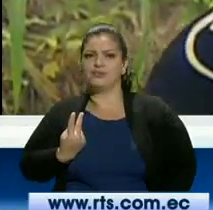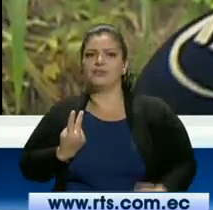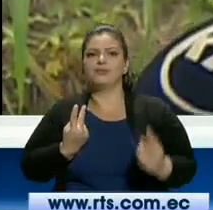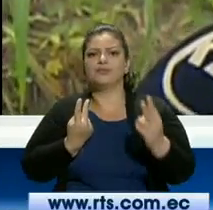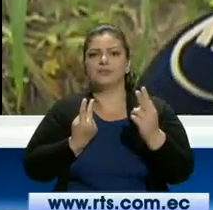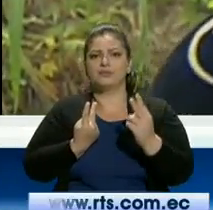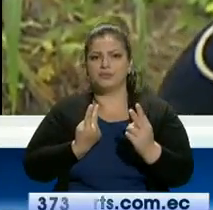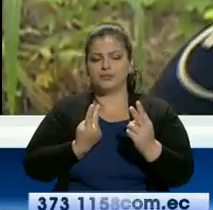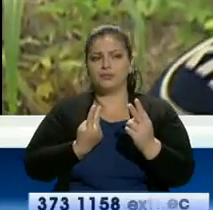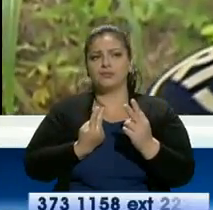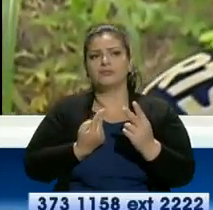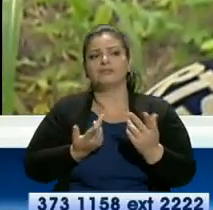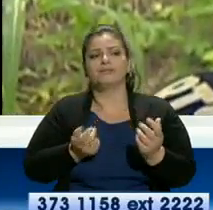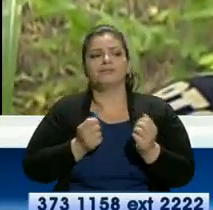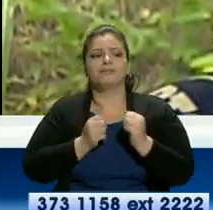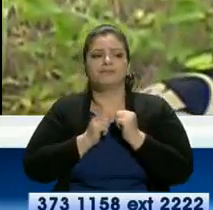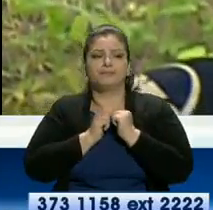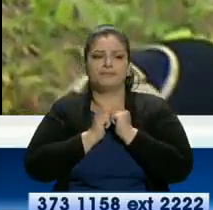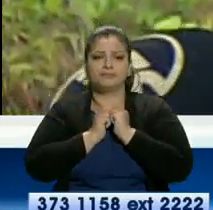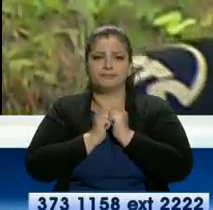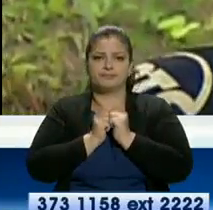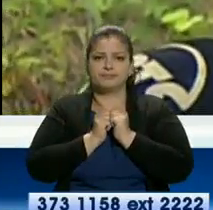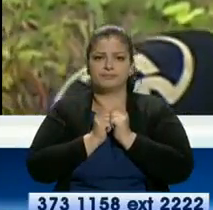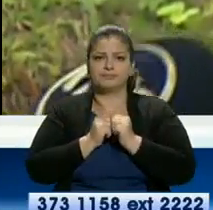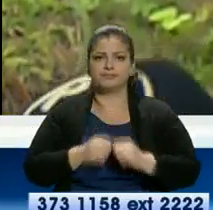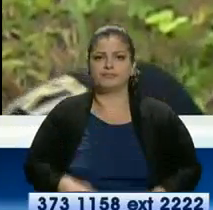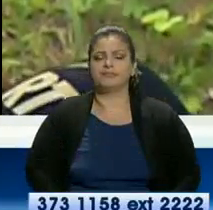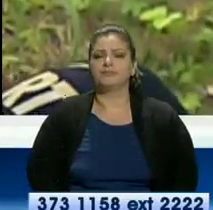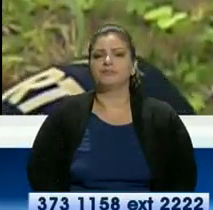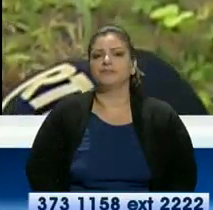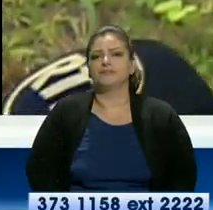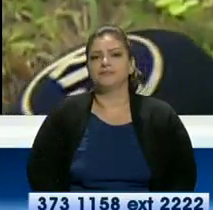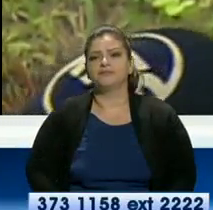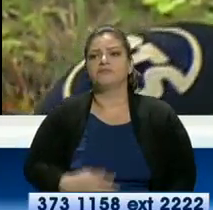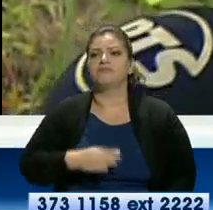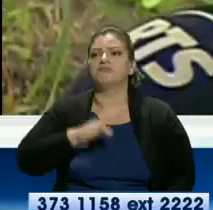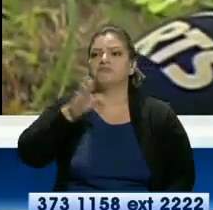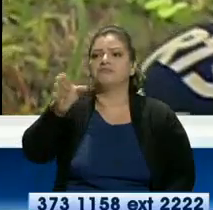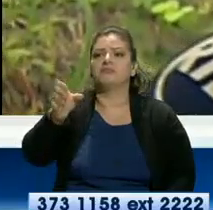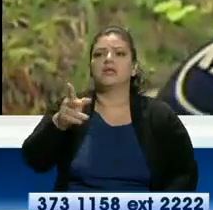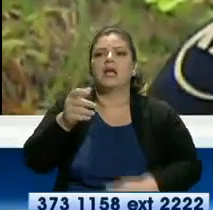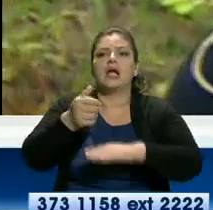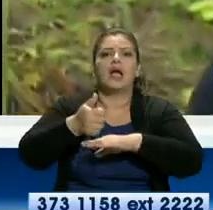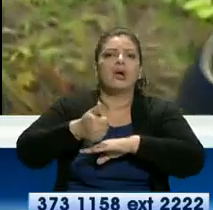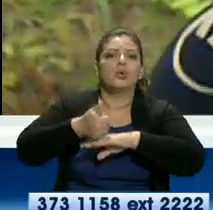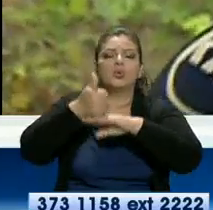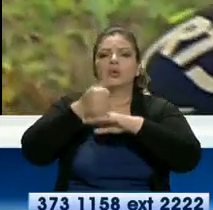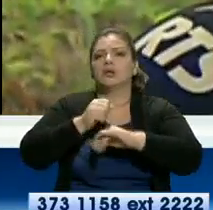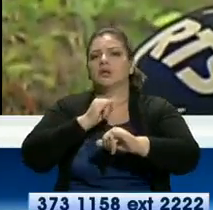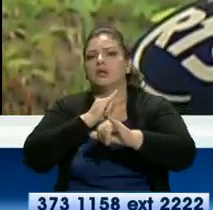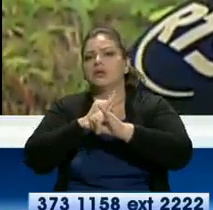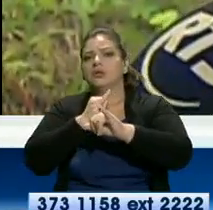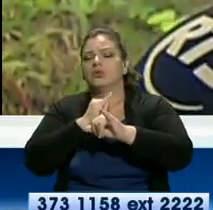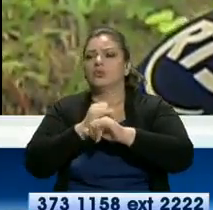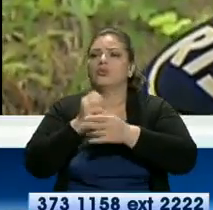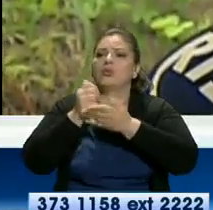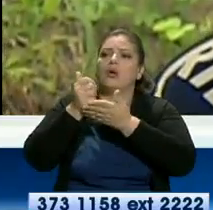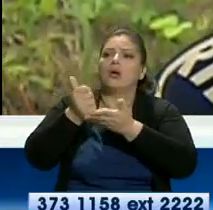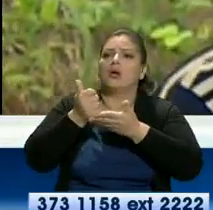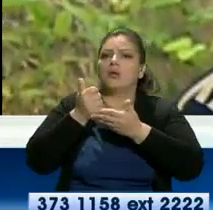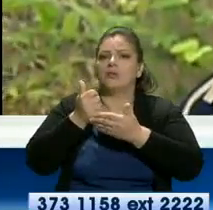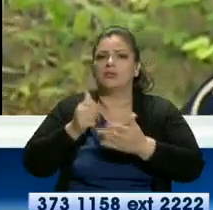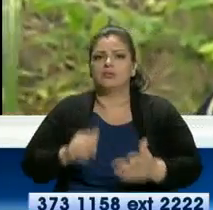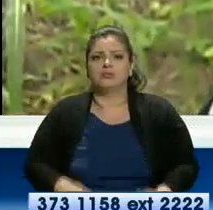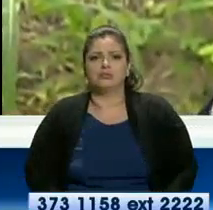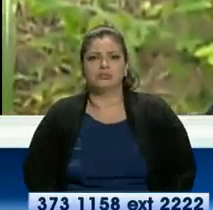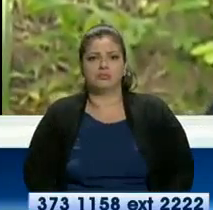pero nunca me dan, ¿sabes qué? Vaya allá, nunca me han dicho nada de eso. Solo me dejan así. Hasta aquí he llegado yo, hasta aquí es la ayuda